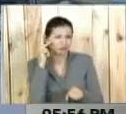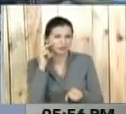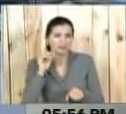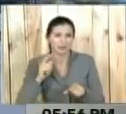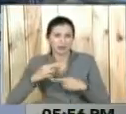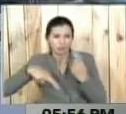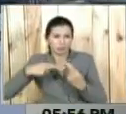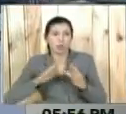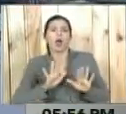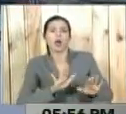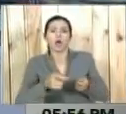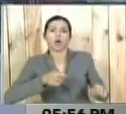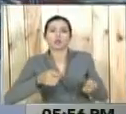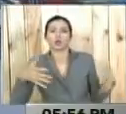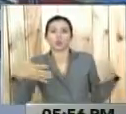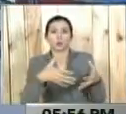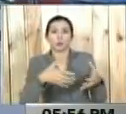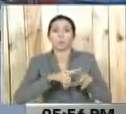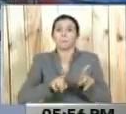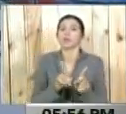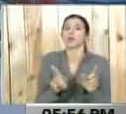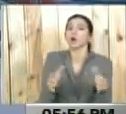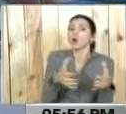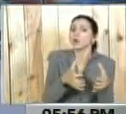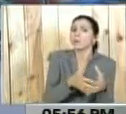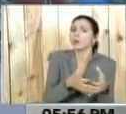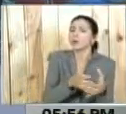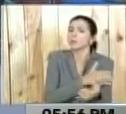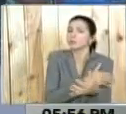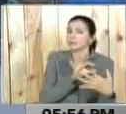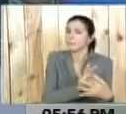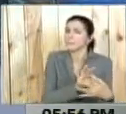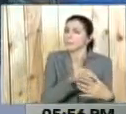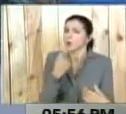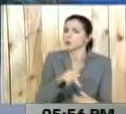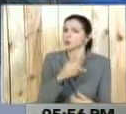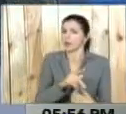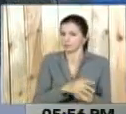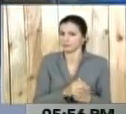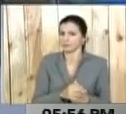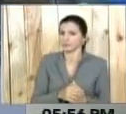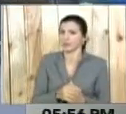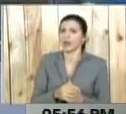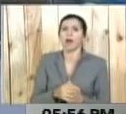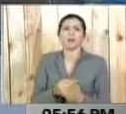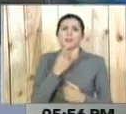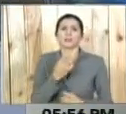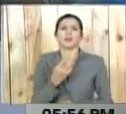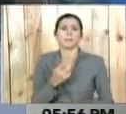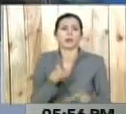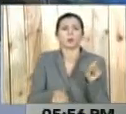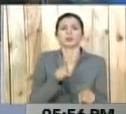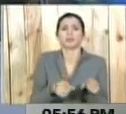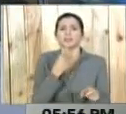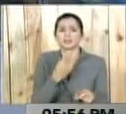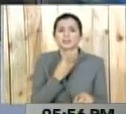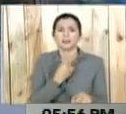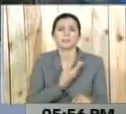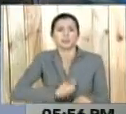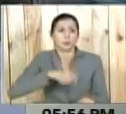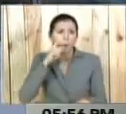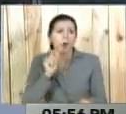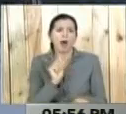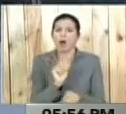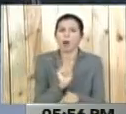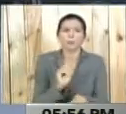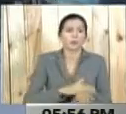ahora, ¿quién controla estos grupitos muy ligados a Voluntad Popular? Ellos dicen que el presidente ayer noche los ofendía porque los llamaba grupos terroristas y tal y qué sé